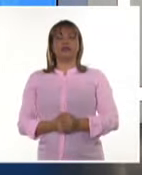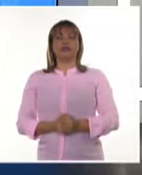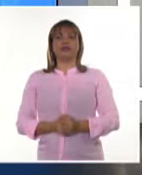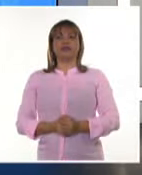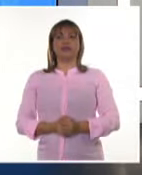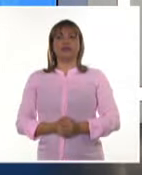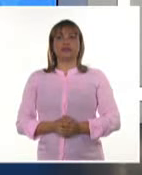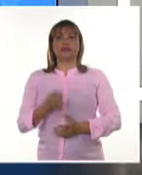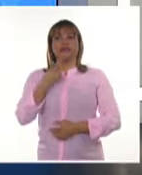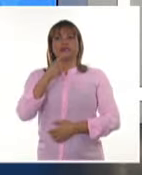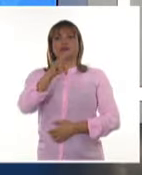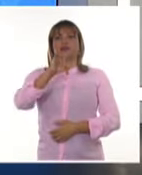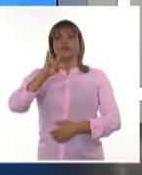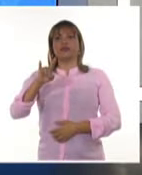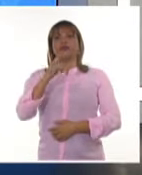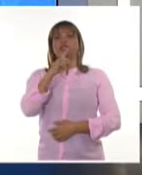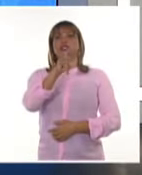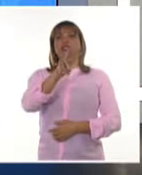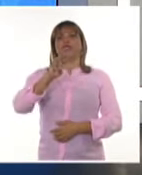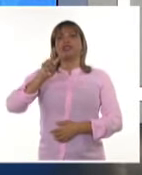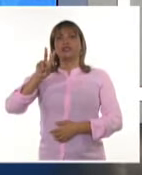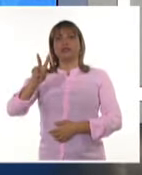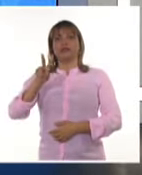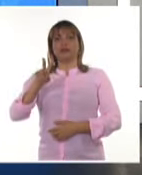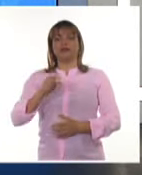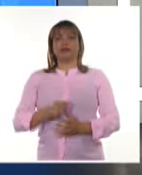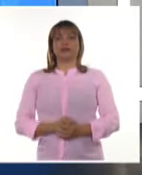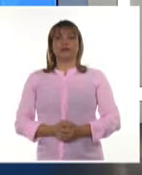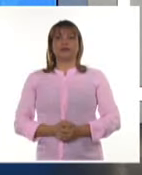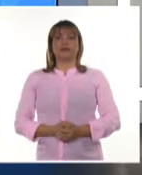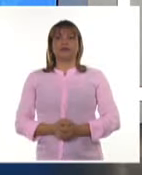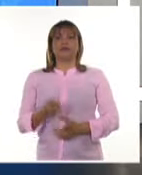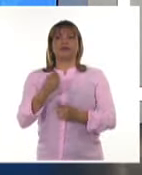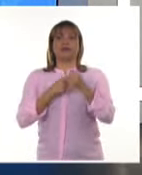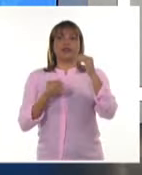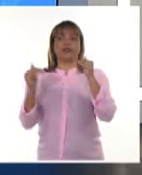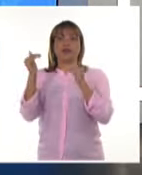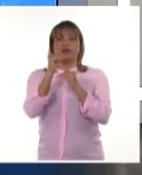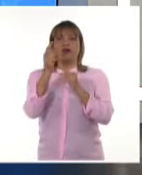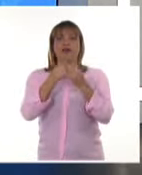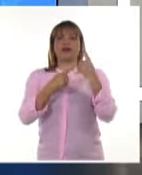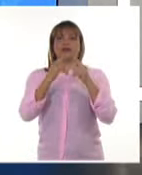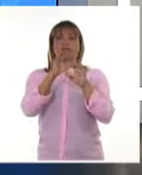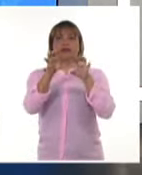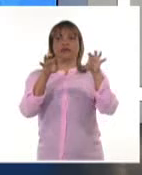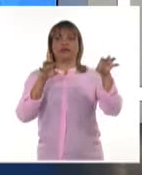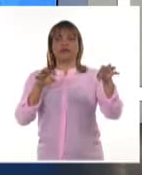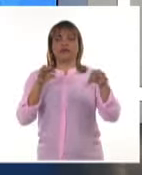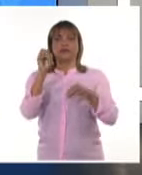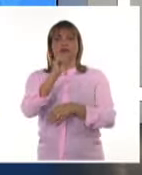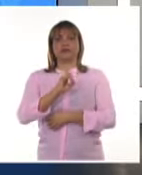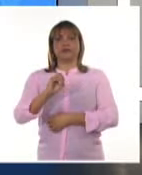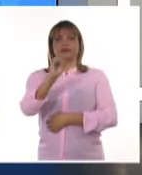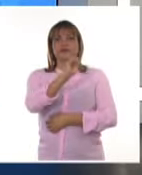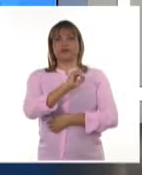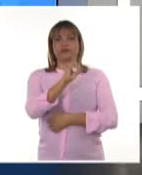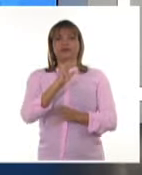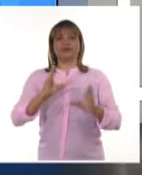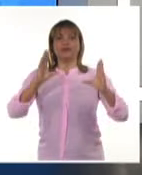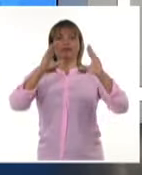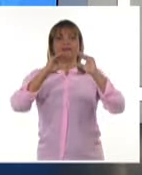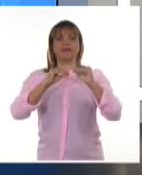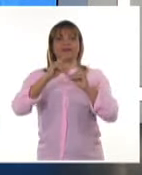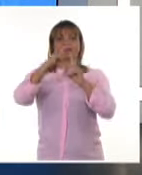entre 29 y 32 grados Celsius, pudieran ser superiores en algunas localidades de la porción suroriental y en la noche las temperaturas con valores